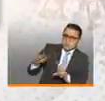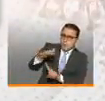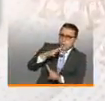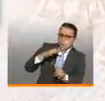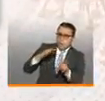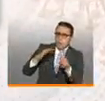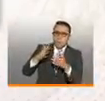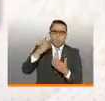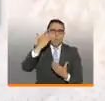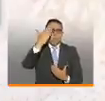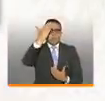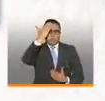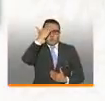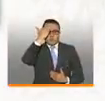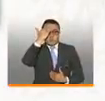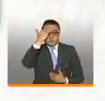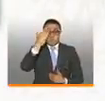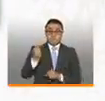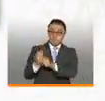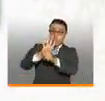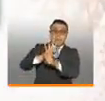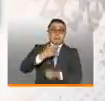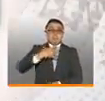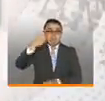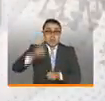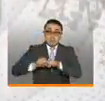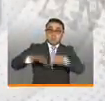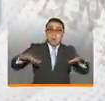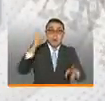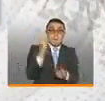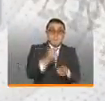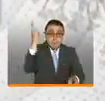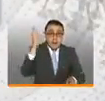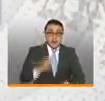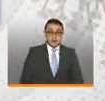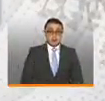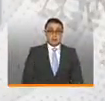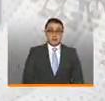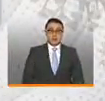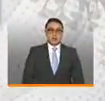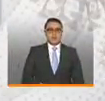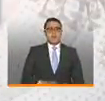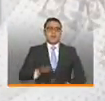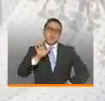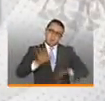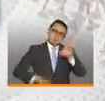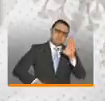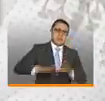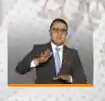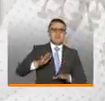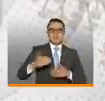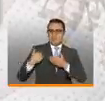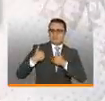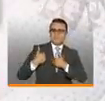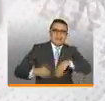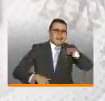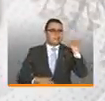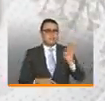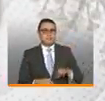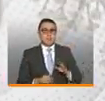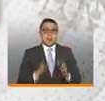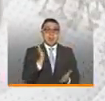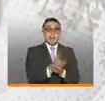esto es una amenaza real y por a veces nuestra irresponsabilidad